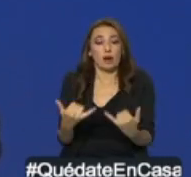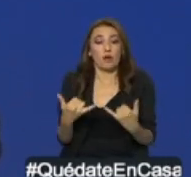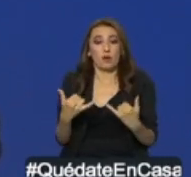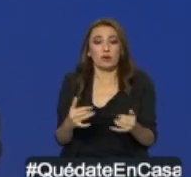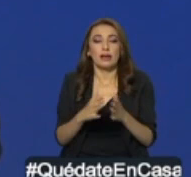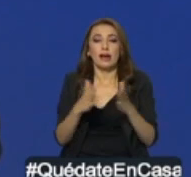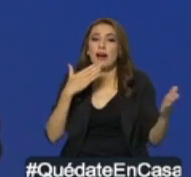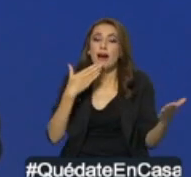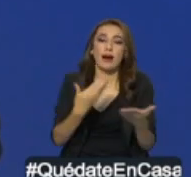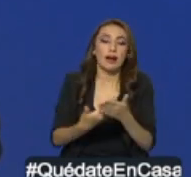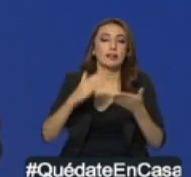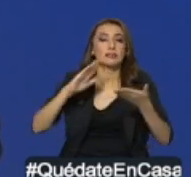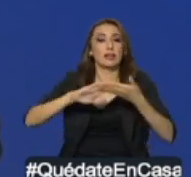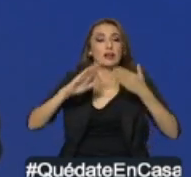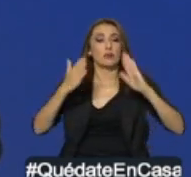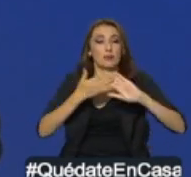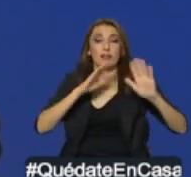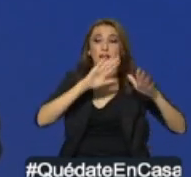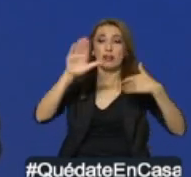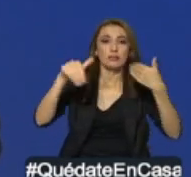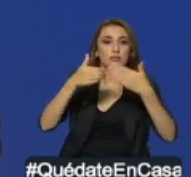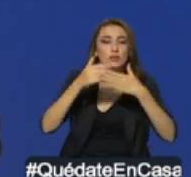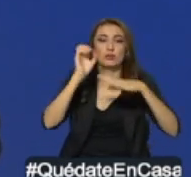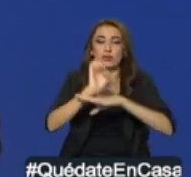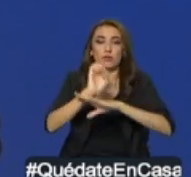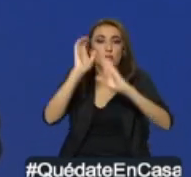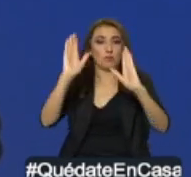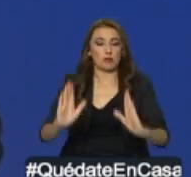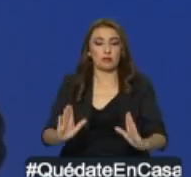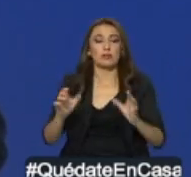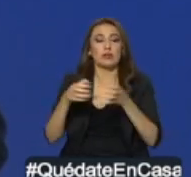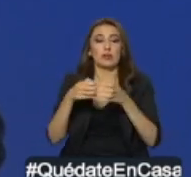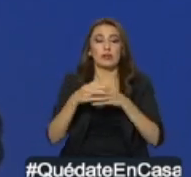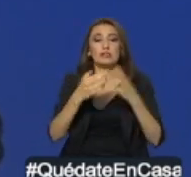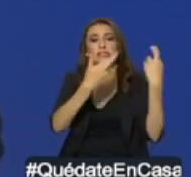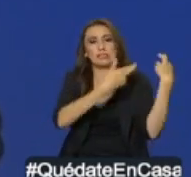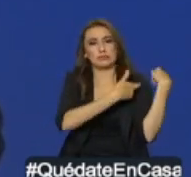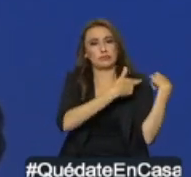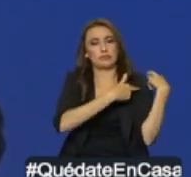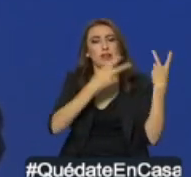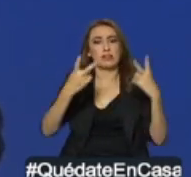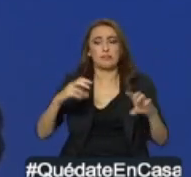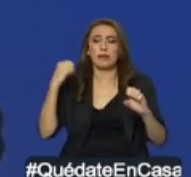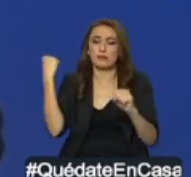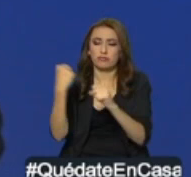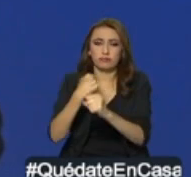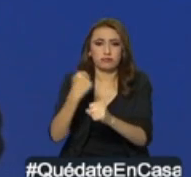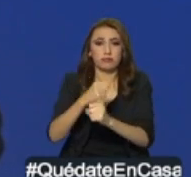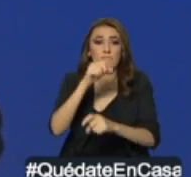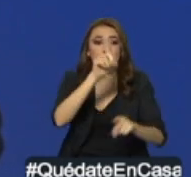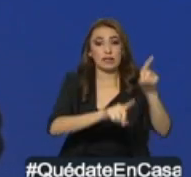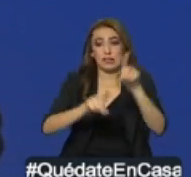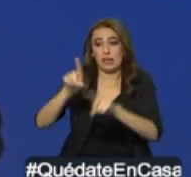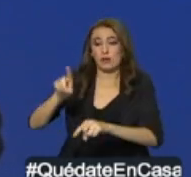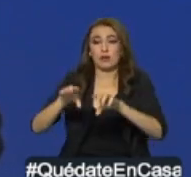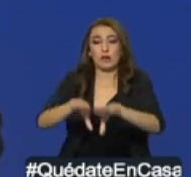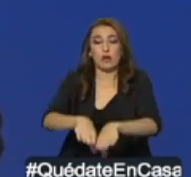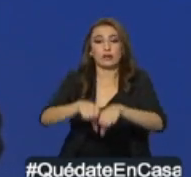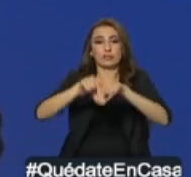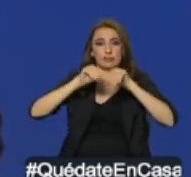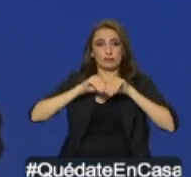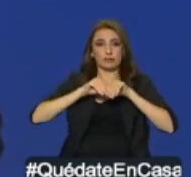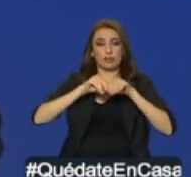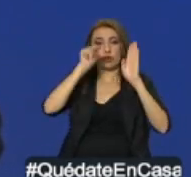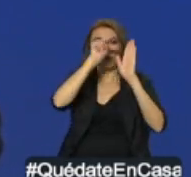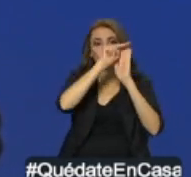todas aquellas personas que con sacrificio con enorme responsabilidad social han acatado este distanciamiento social